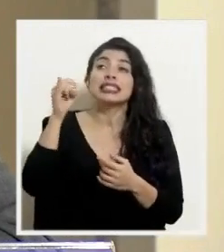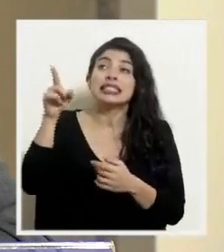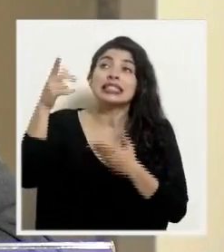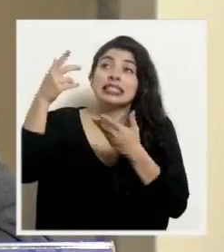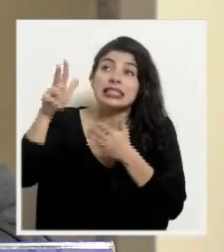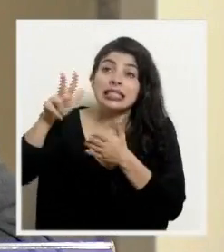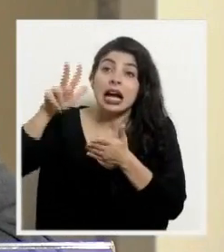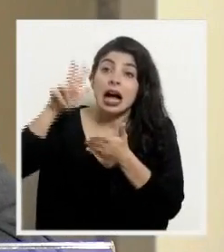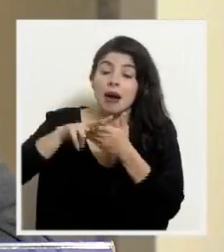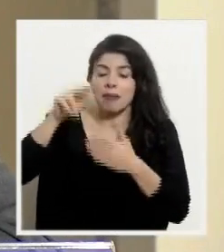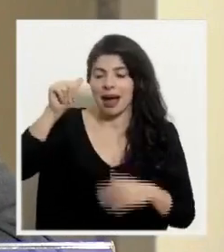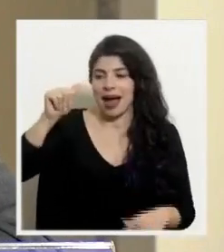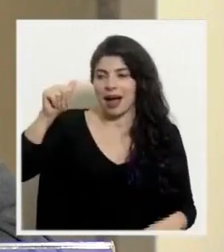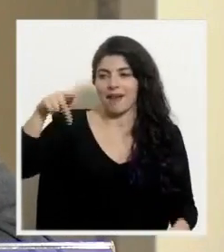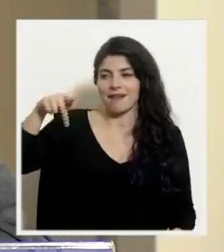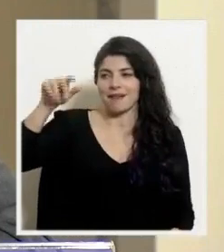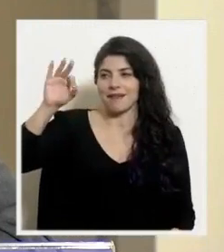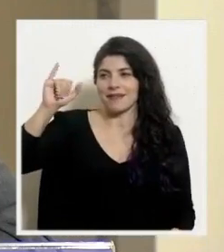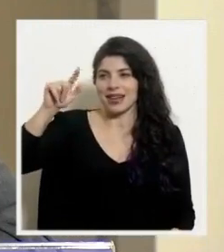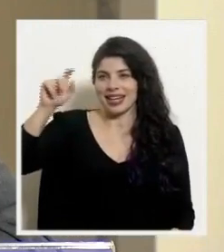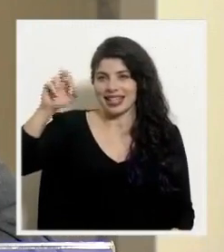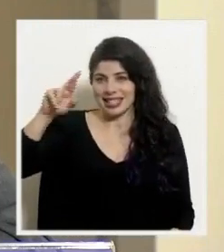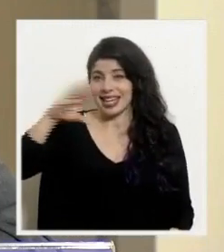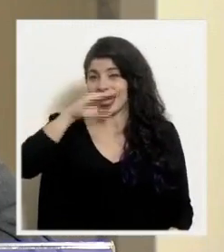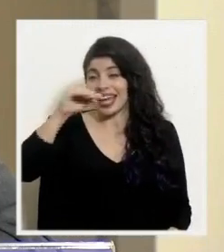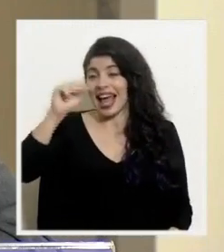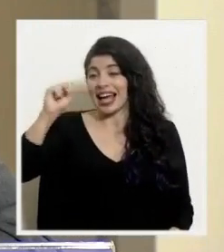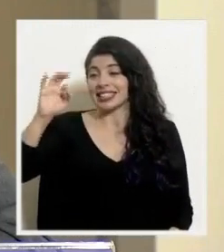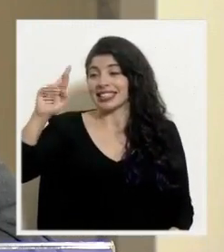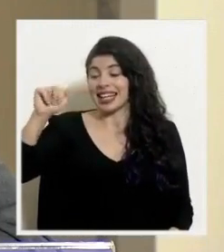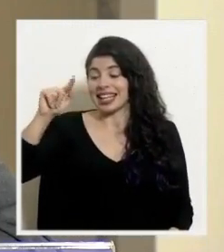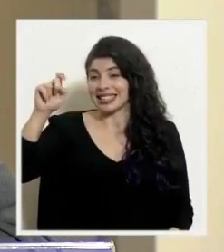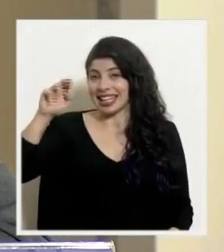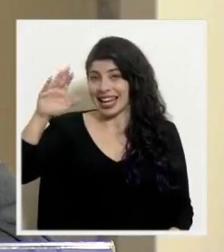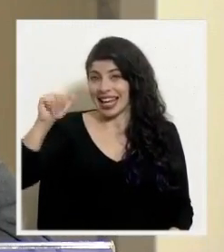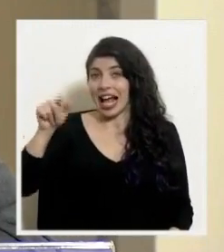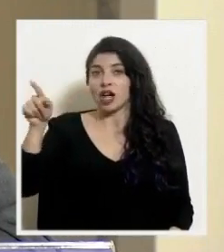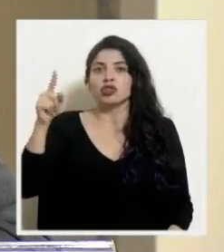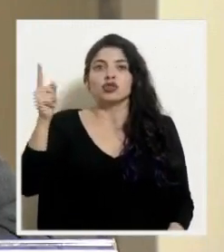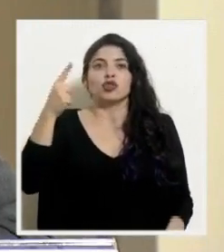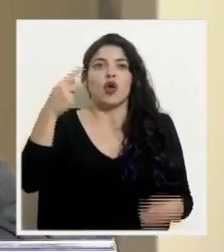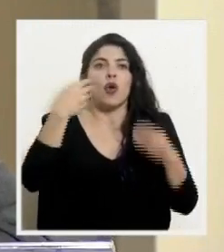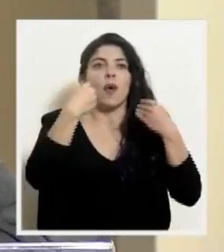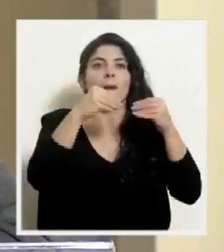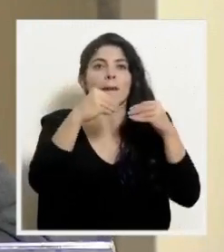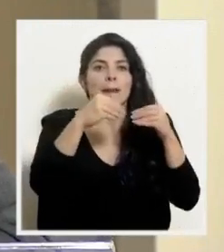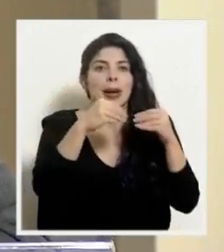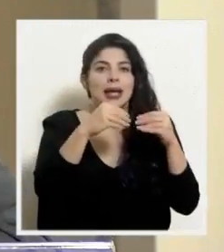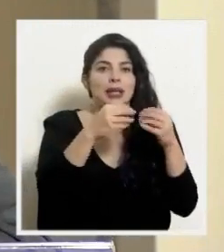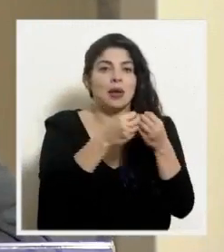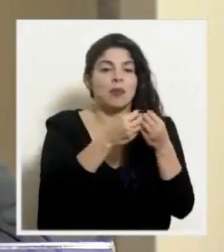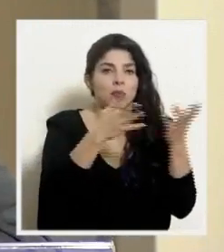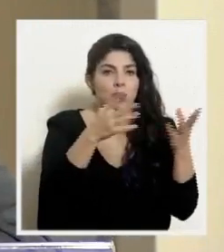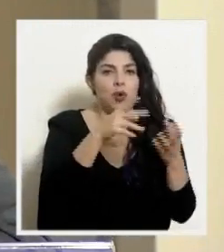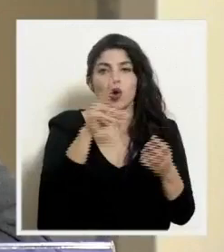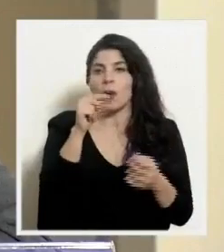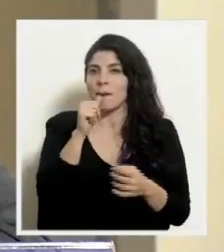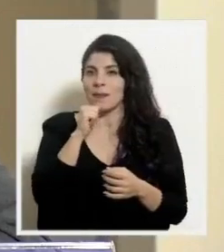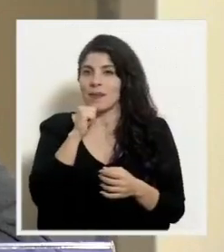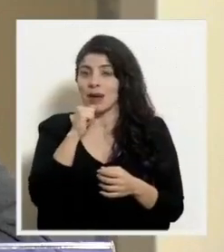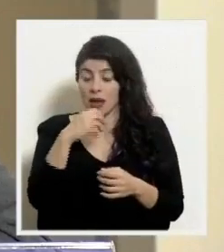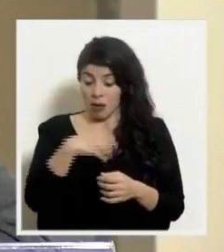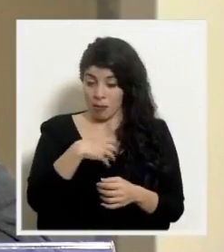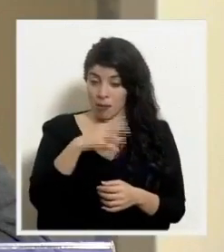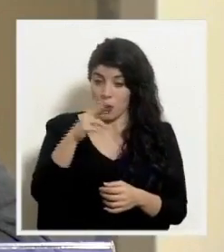Es decir, Pfizer y AstraZeneca no le están vendiendo a organizaciones privadas vacunas de momento, pero no es por una política del gobierno de Costa Rica. No